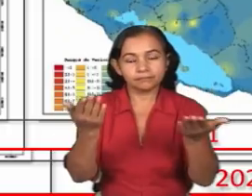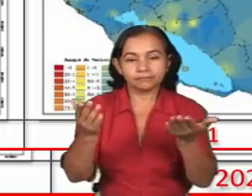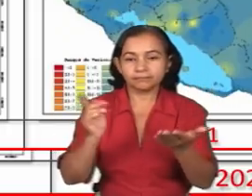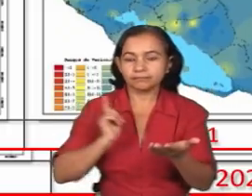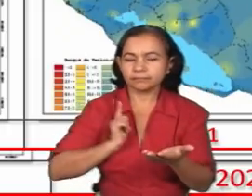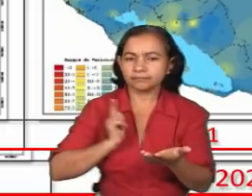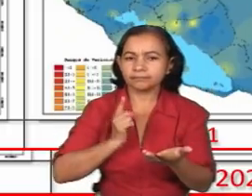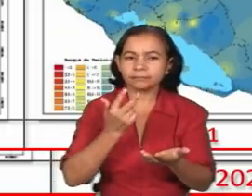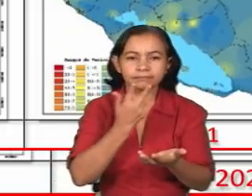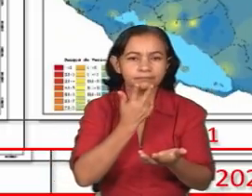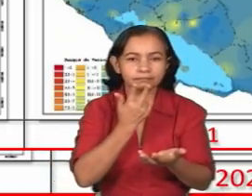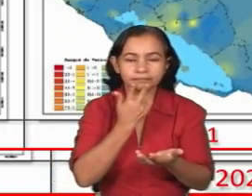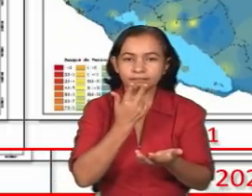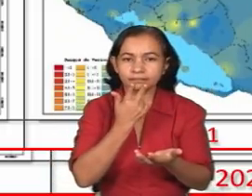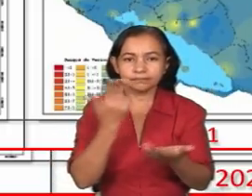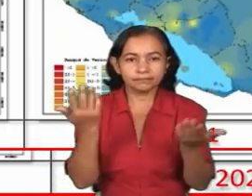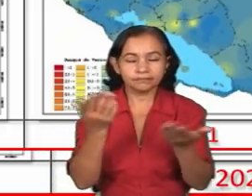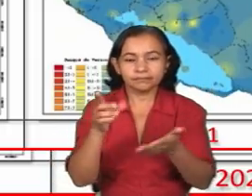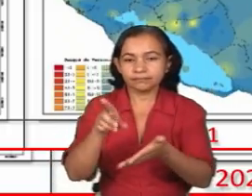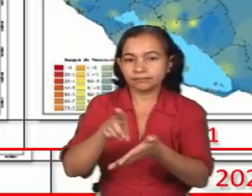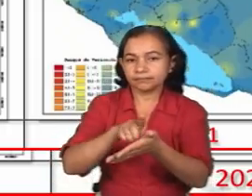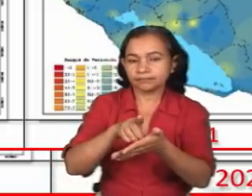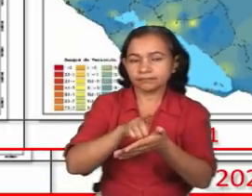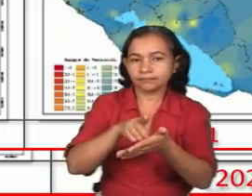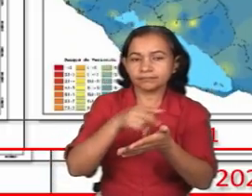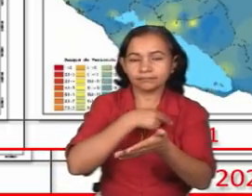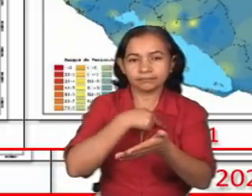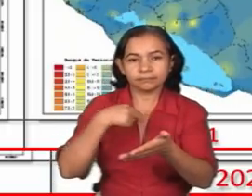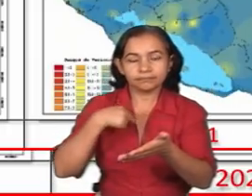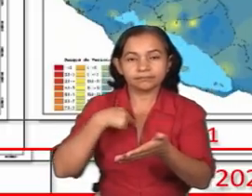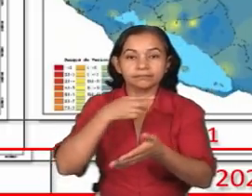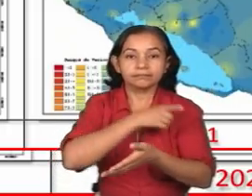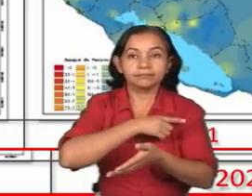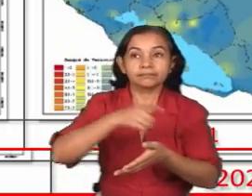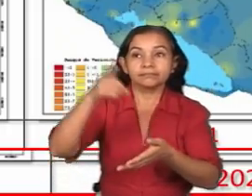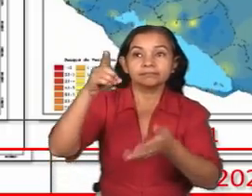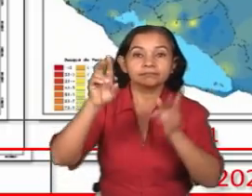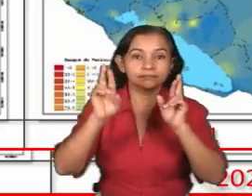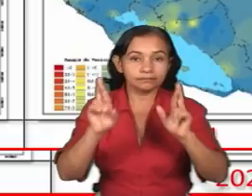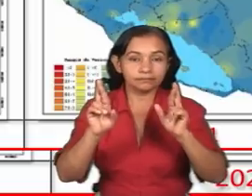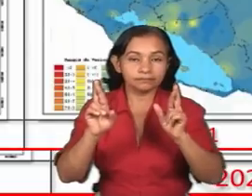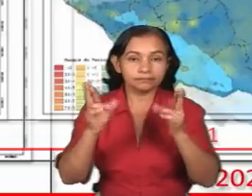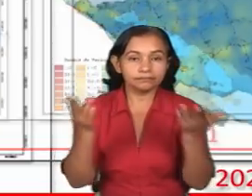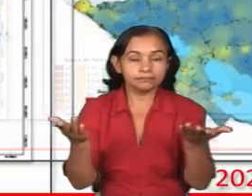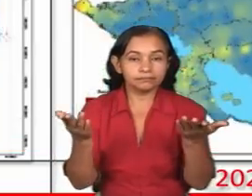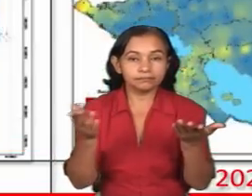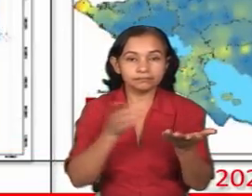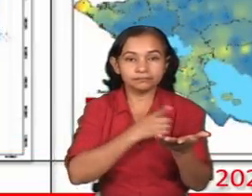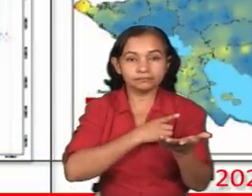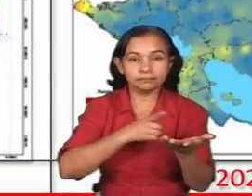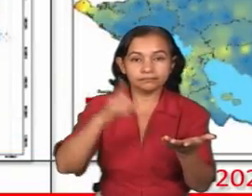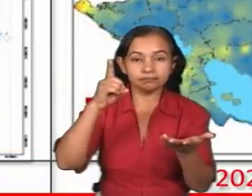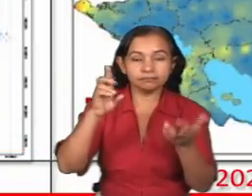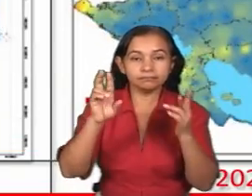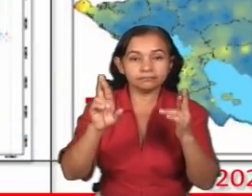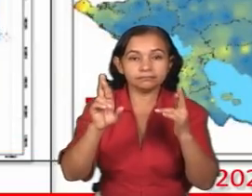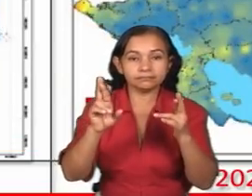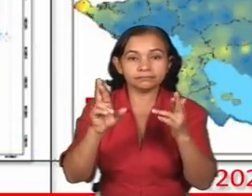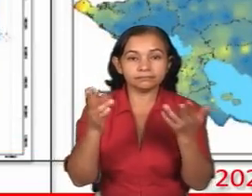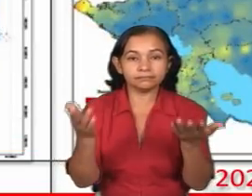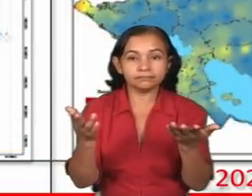tendríamos ninguna duda de que eso va a ser así. Gracias, Dios mediante. Dios mediante. Sí. Dios mediante. Sí. Dentro de ese